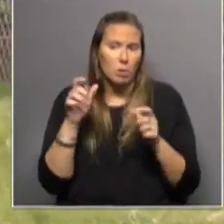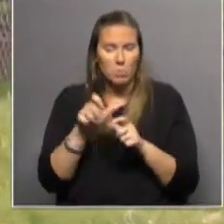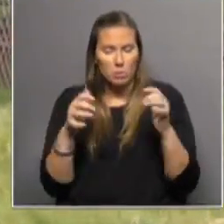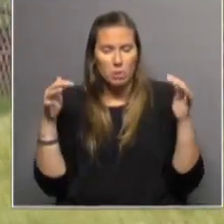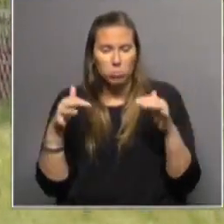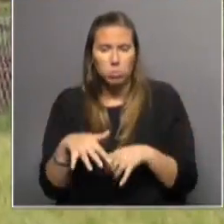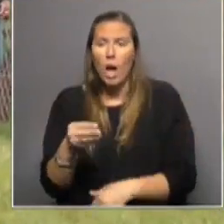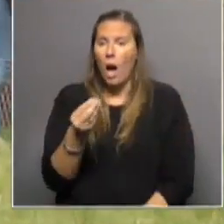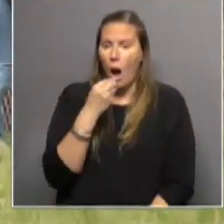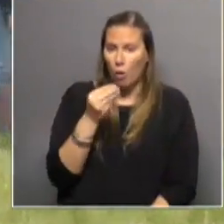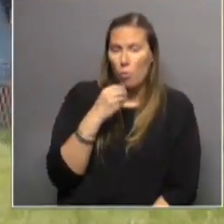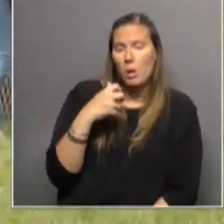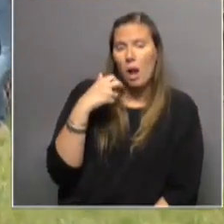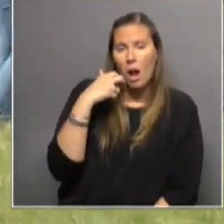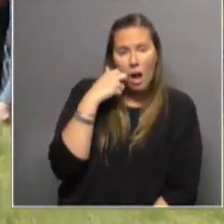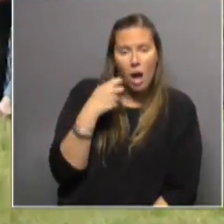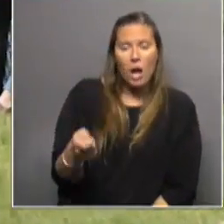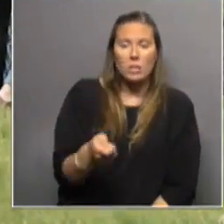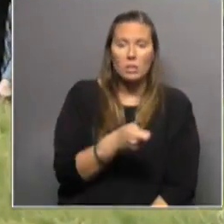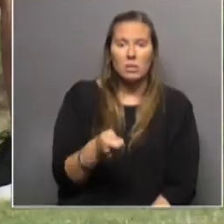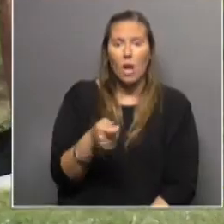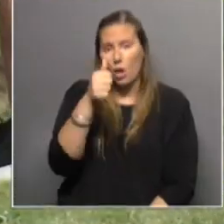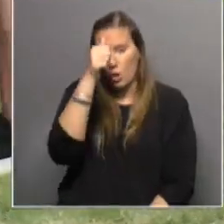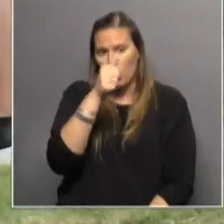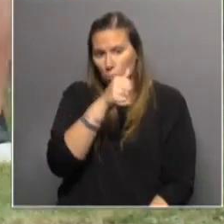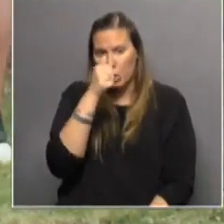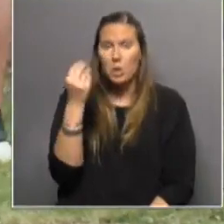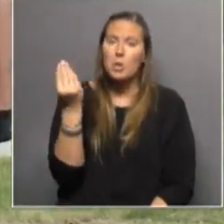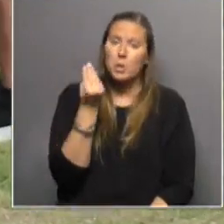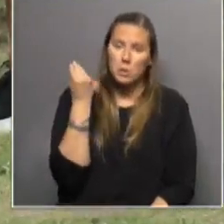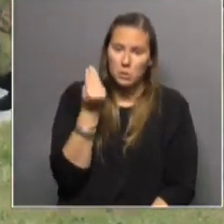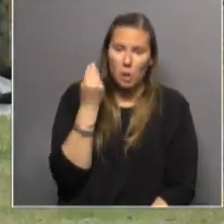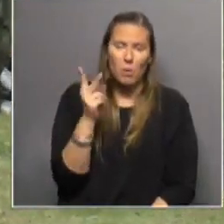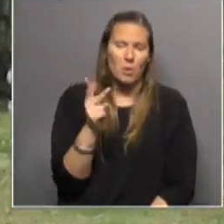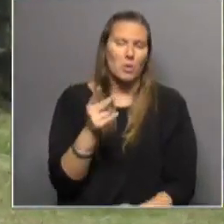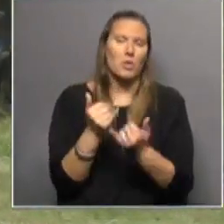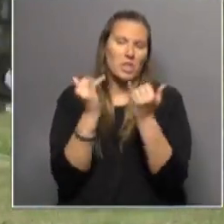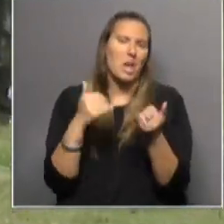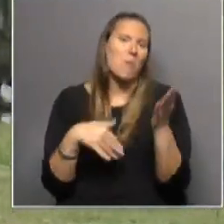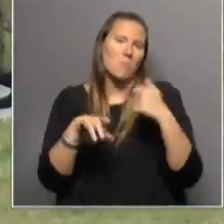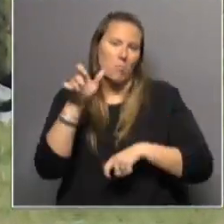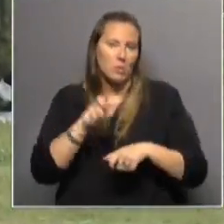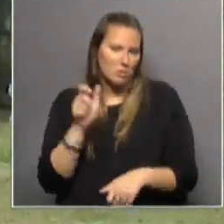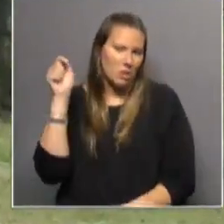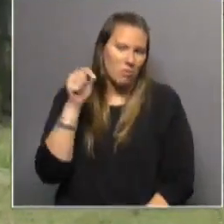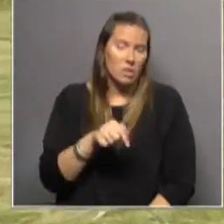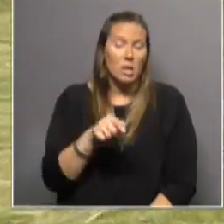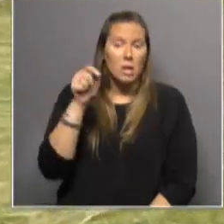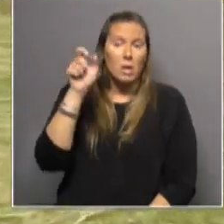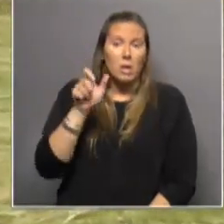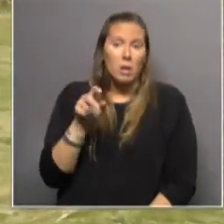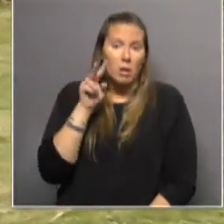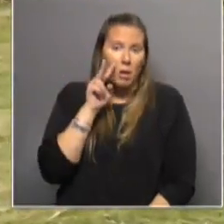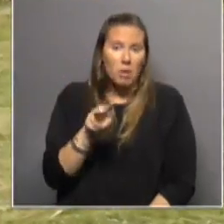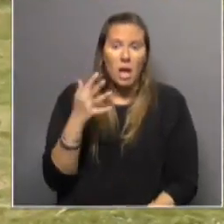Tenés gente que viene a comer un asado, a pasar el domingo, el sábado, que esos son los dos días que más gente tenemos. Gente que viene a